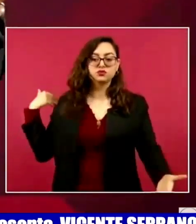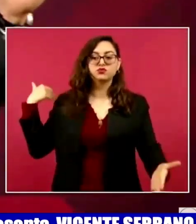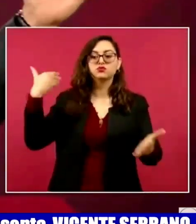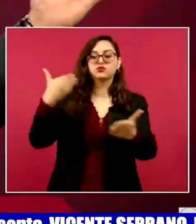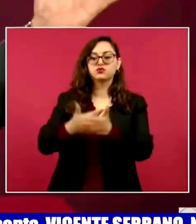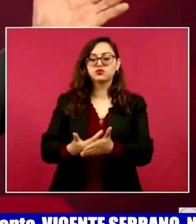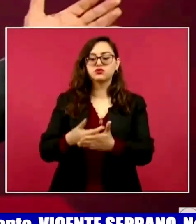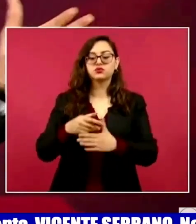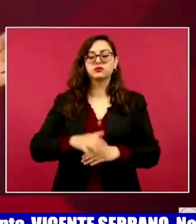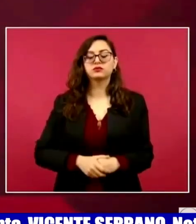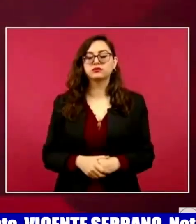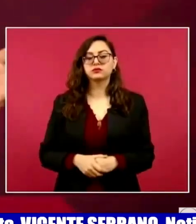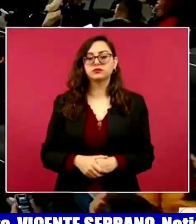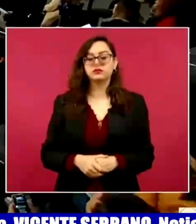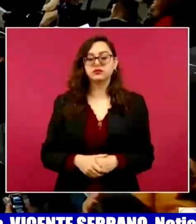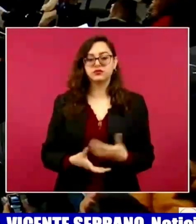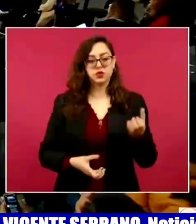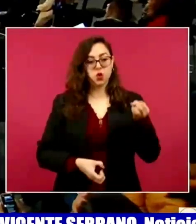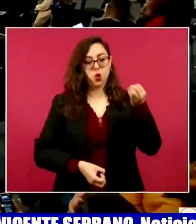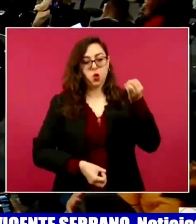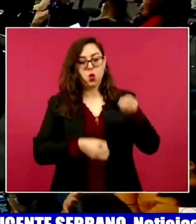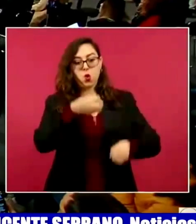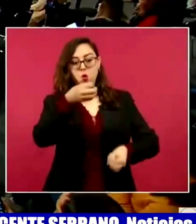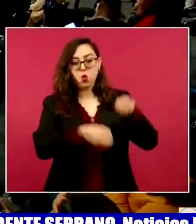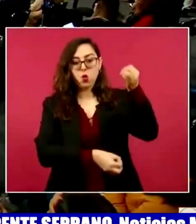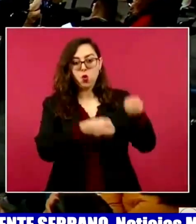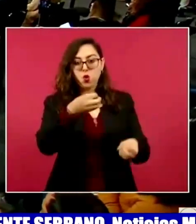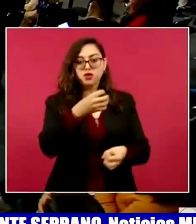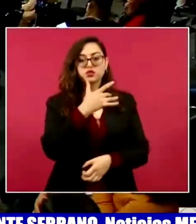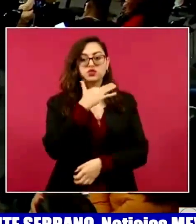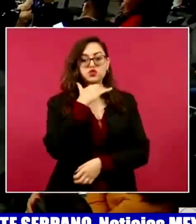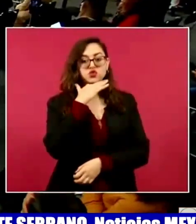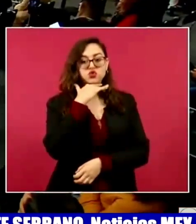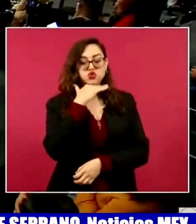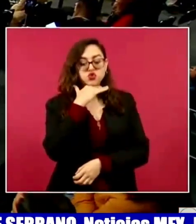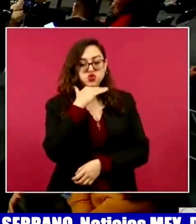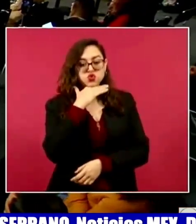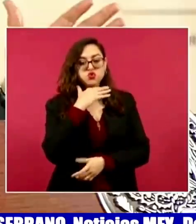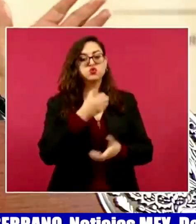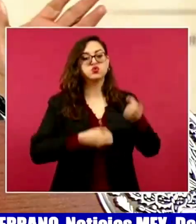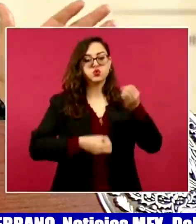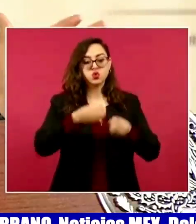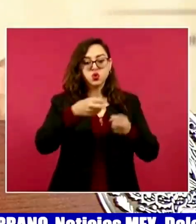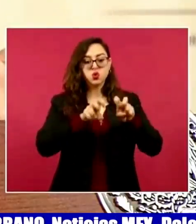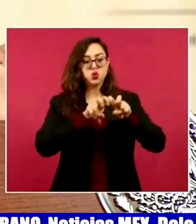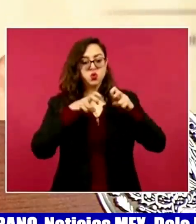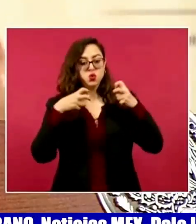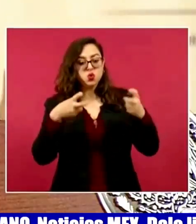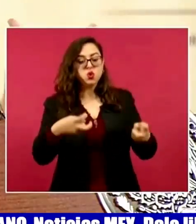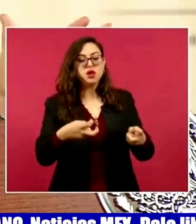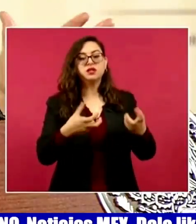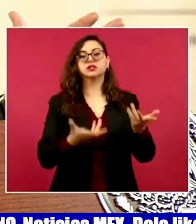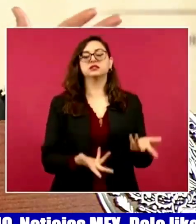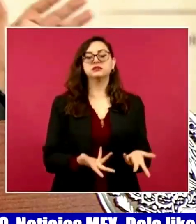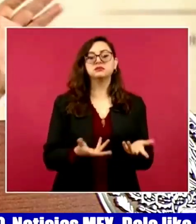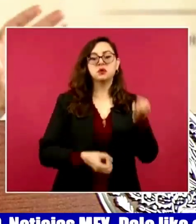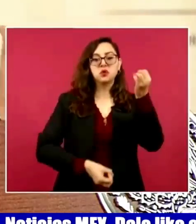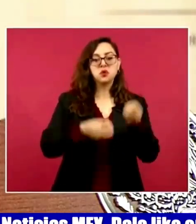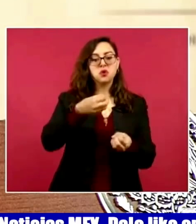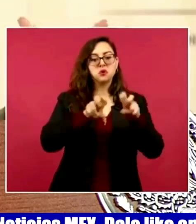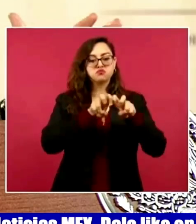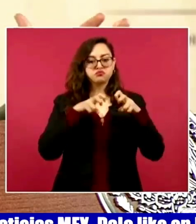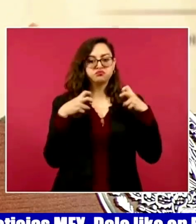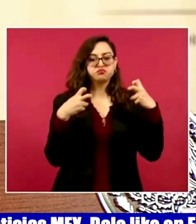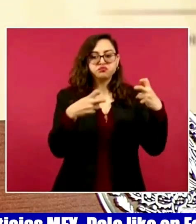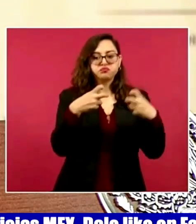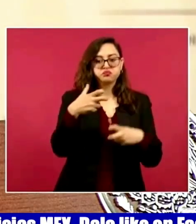¿A cuántos jueces, magistrados y ministros ha